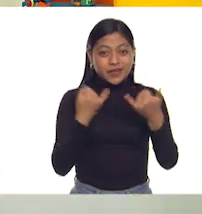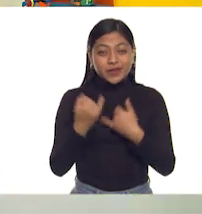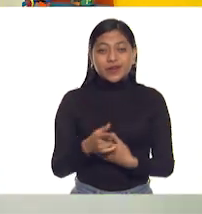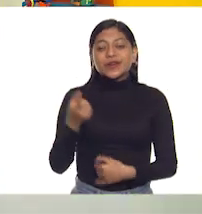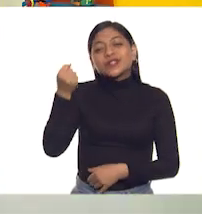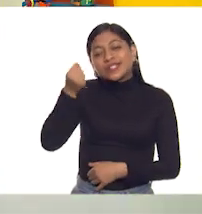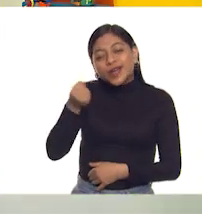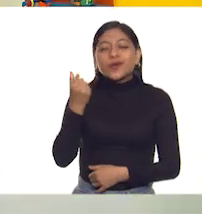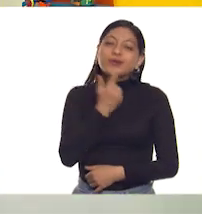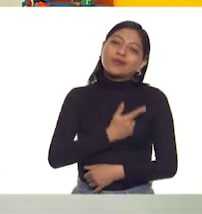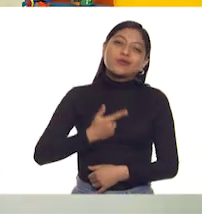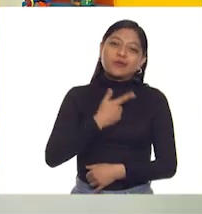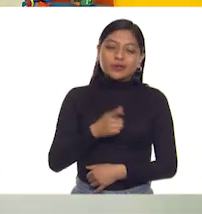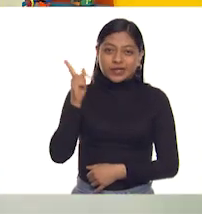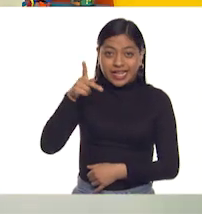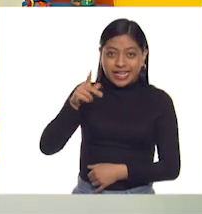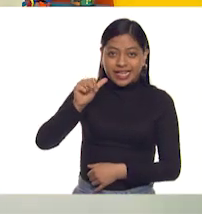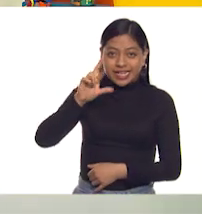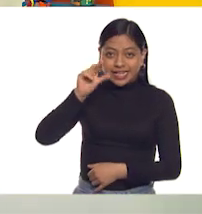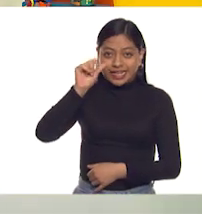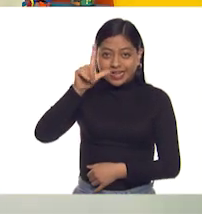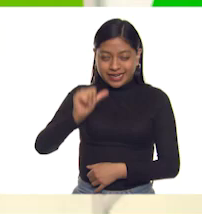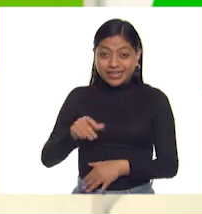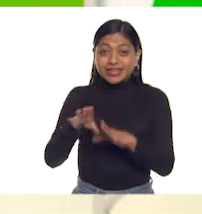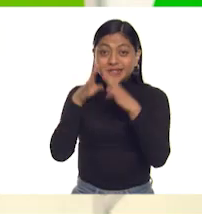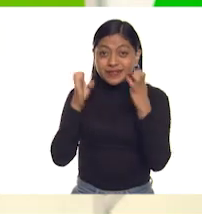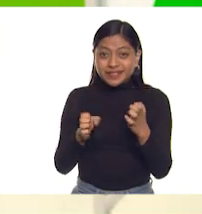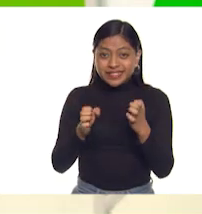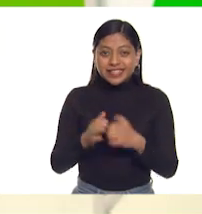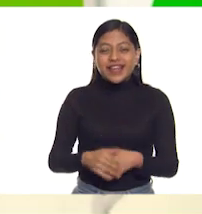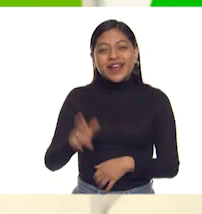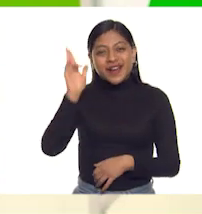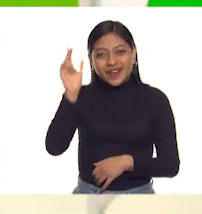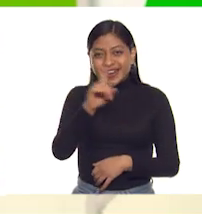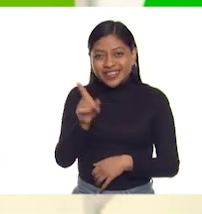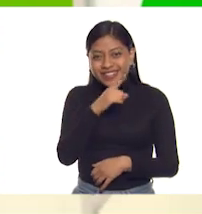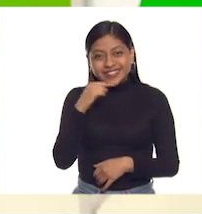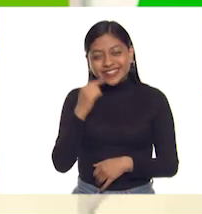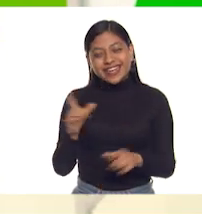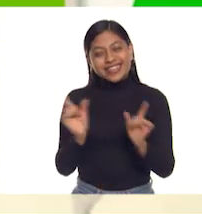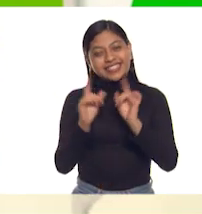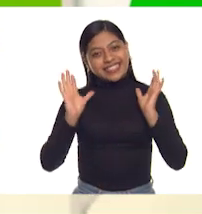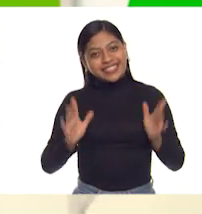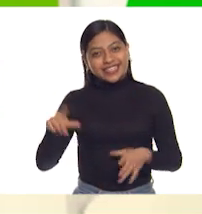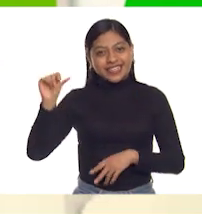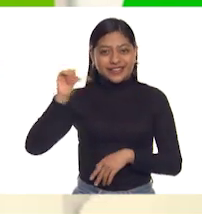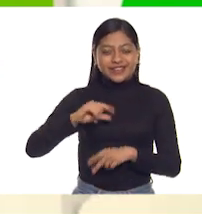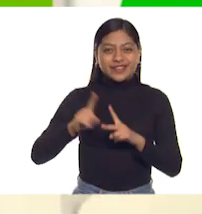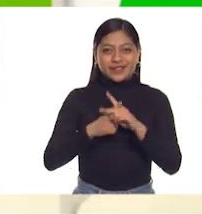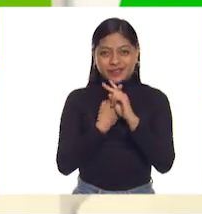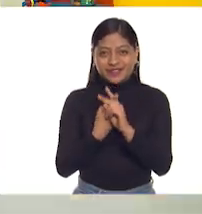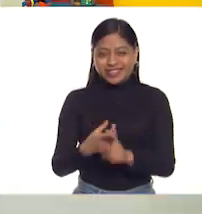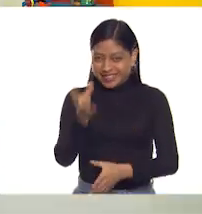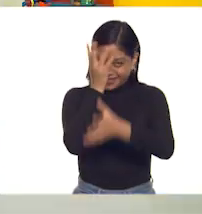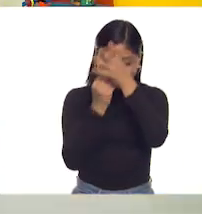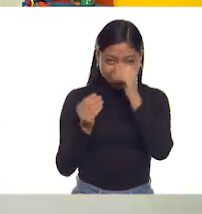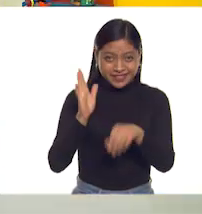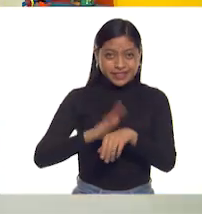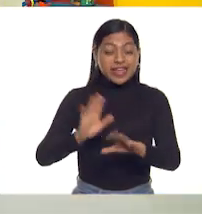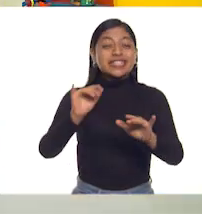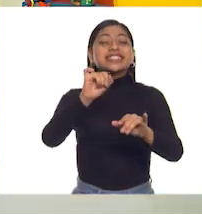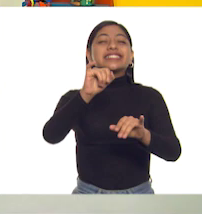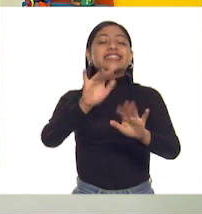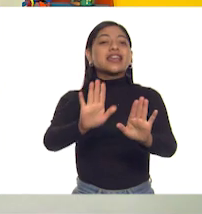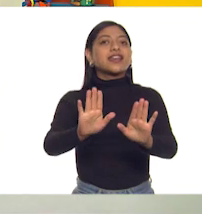saludo con mucho gusto a Carla. ¿Cómo estás, Carla? Hola, Sohar. Ya listísima para empezar un nuevo día. ¡Sí! Oye,